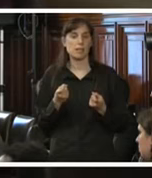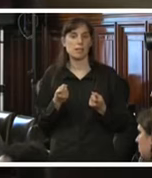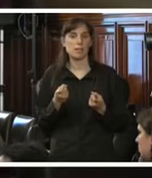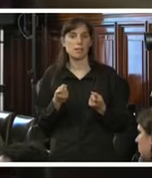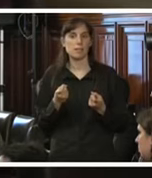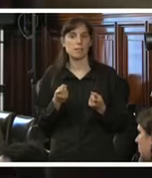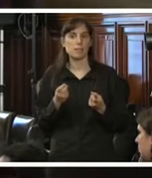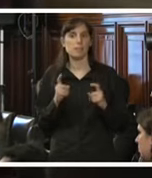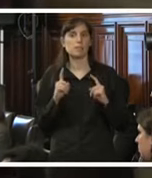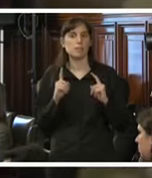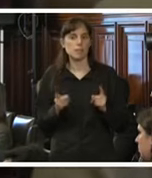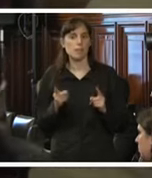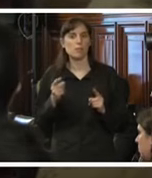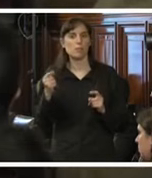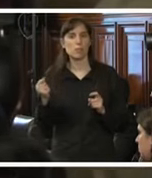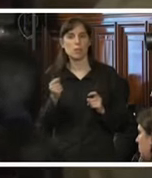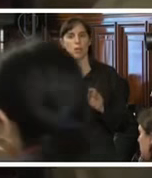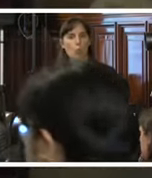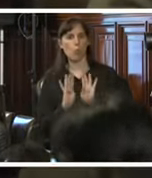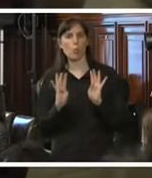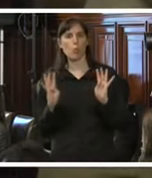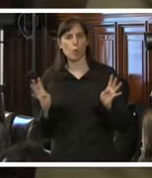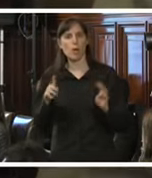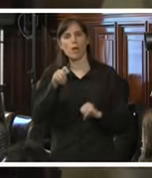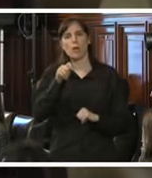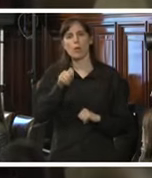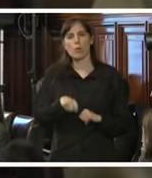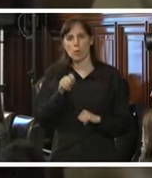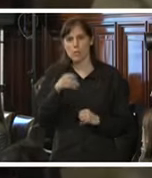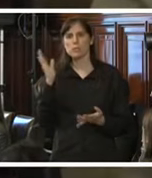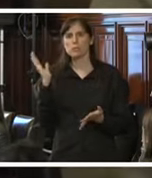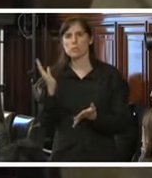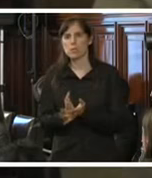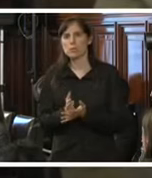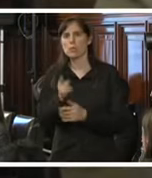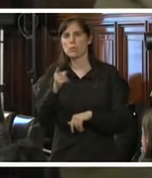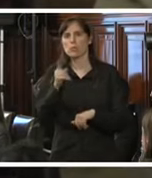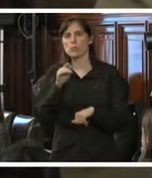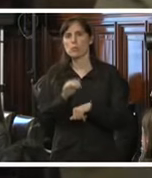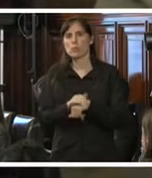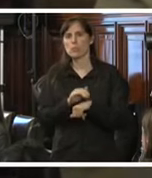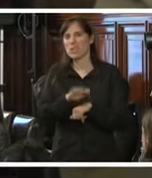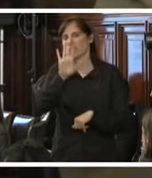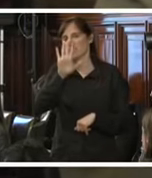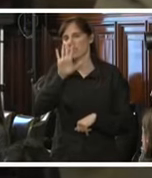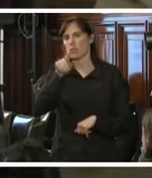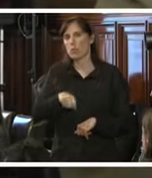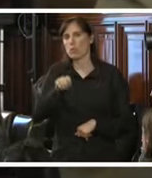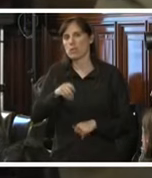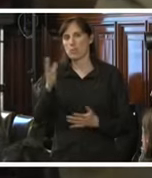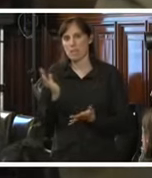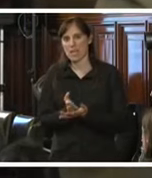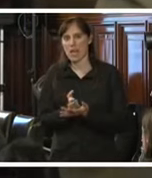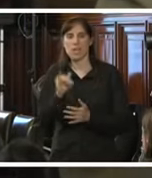también resaltar que el jurado de enjuiciamiento de magistrados aplicó sanciones en proceso de responsabilidad a 5 jueces penales que